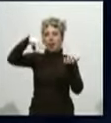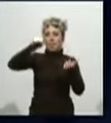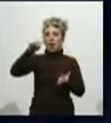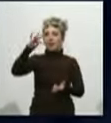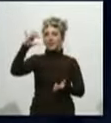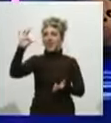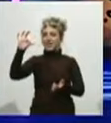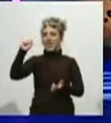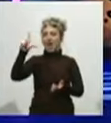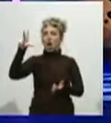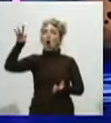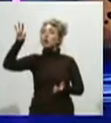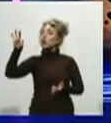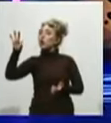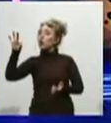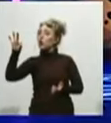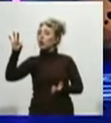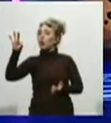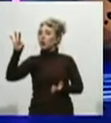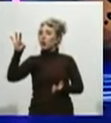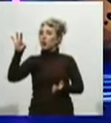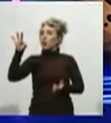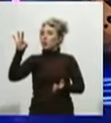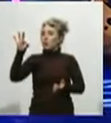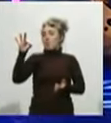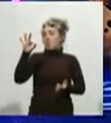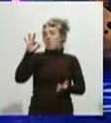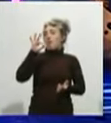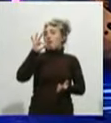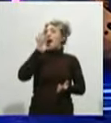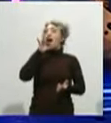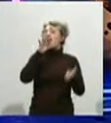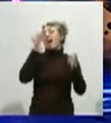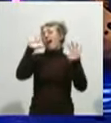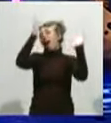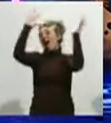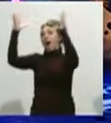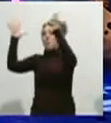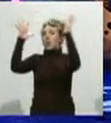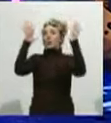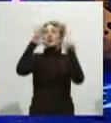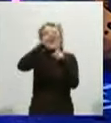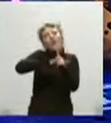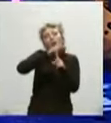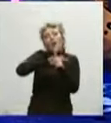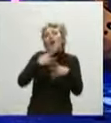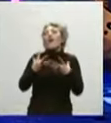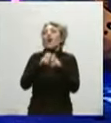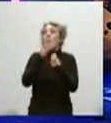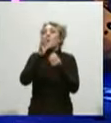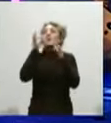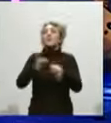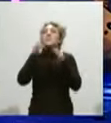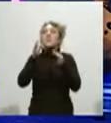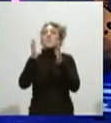como siempre, no le voy a preguntar la medida, sino que le vamos a dar el cariñoso aplauso por este buen rato que siempre nos haces pasar.